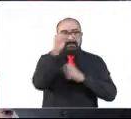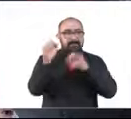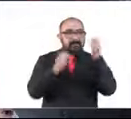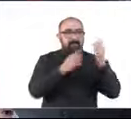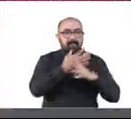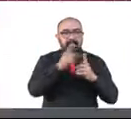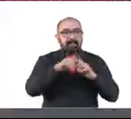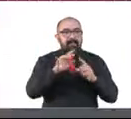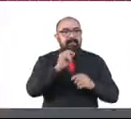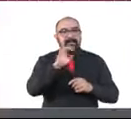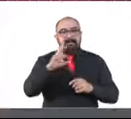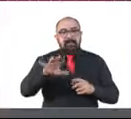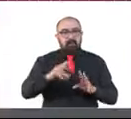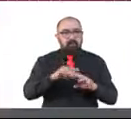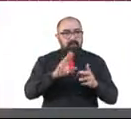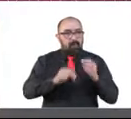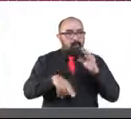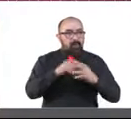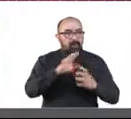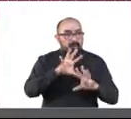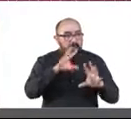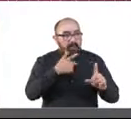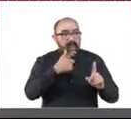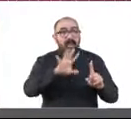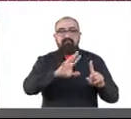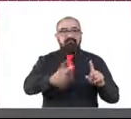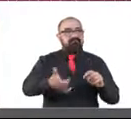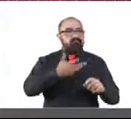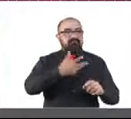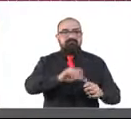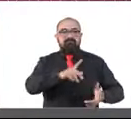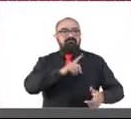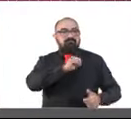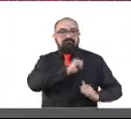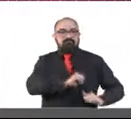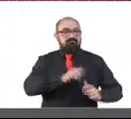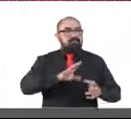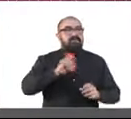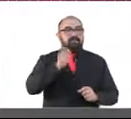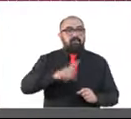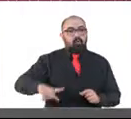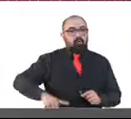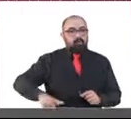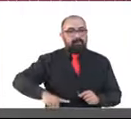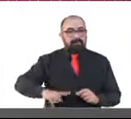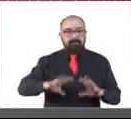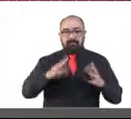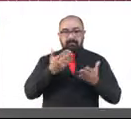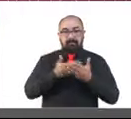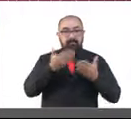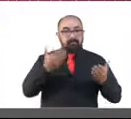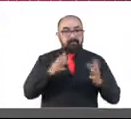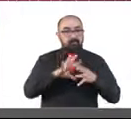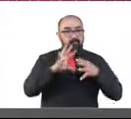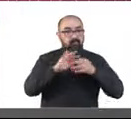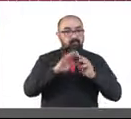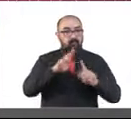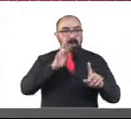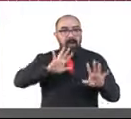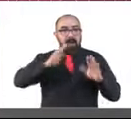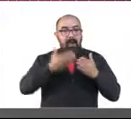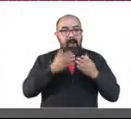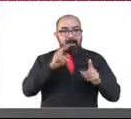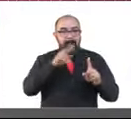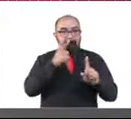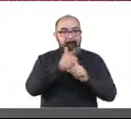los desiertos, están en manos de propiedad social. Entonces, en ese sentido, es donde cobra aún más relevancia hablar